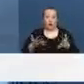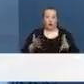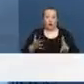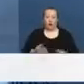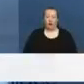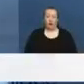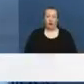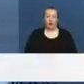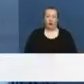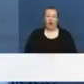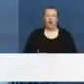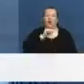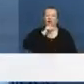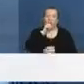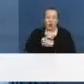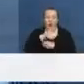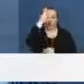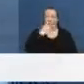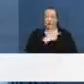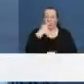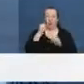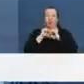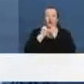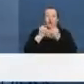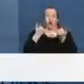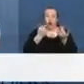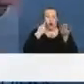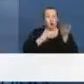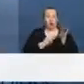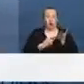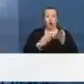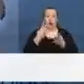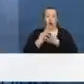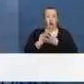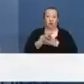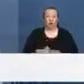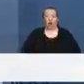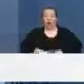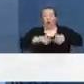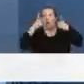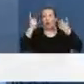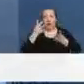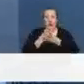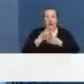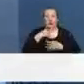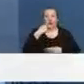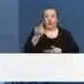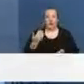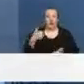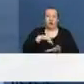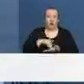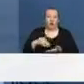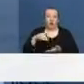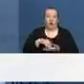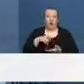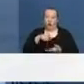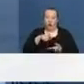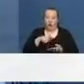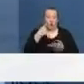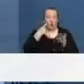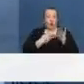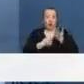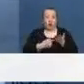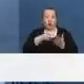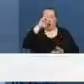verdadera habilitación social el mueble de nuestras cárceles que ahora busca en cualquier tontería pretexto las mega cárcel lector mundo repite el mueble república dominicana muy